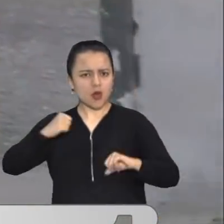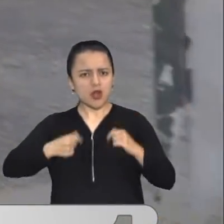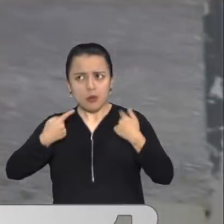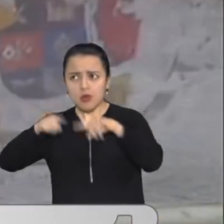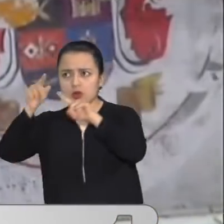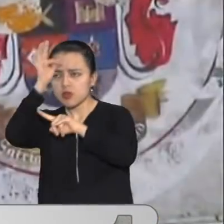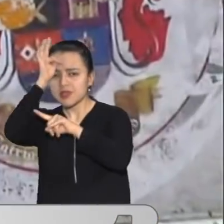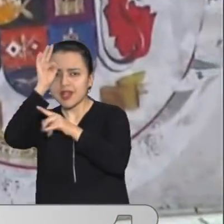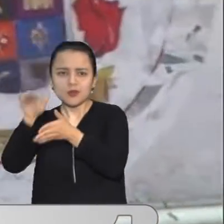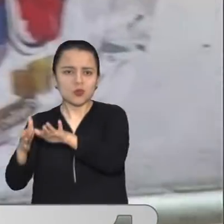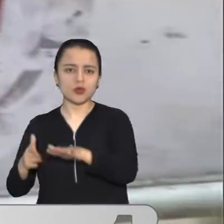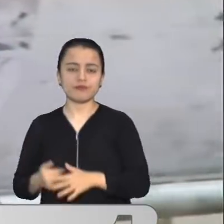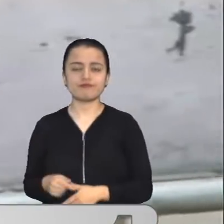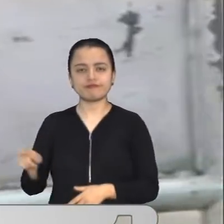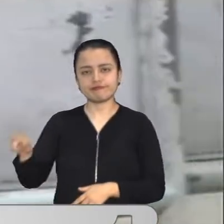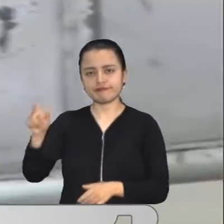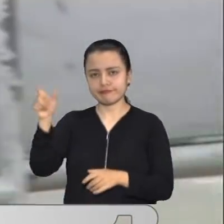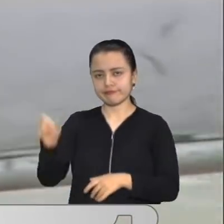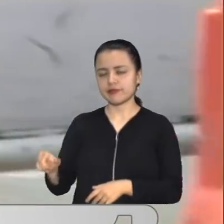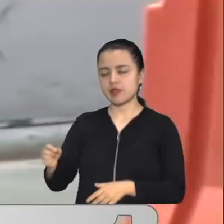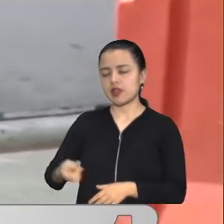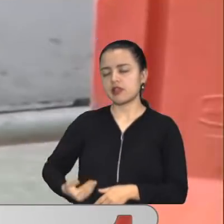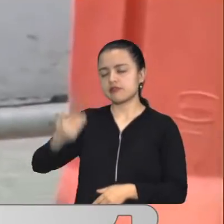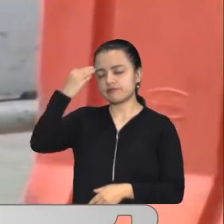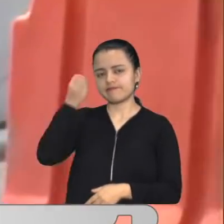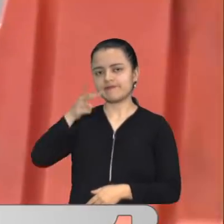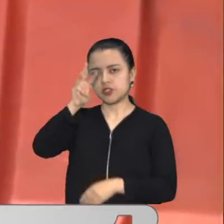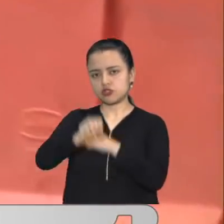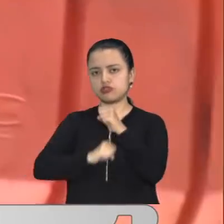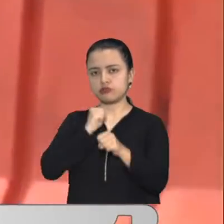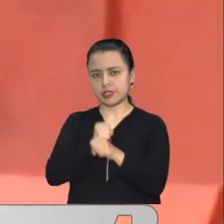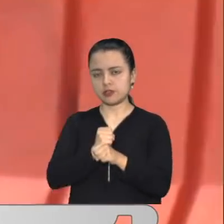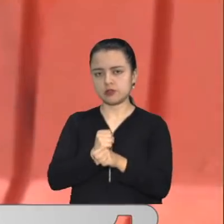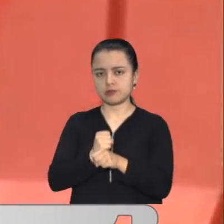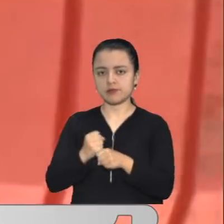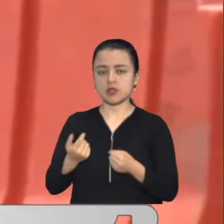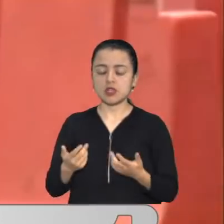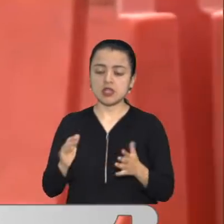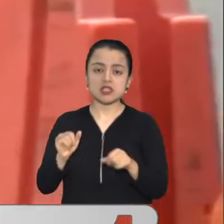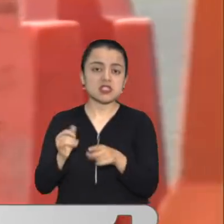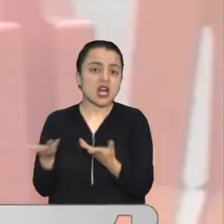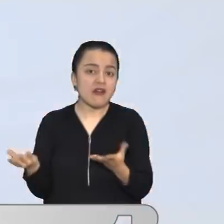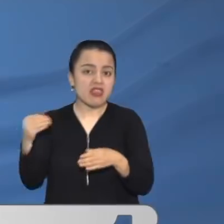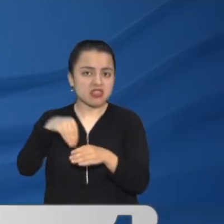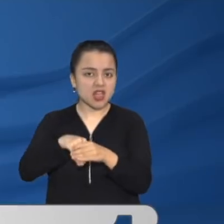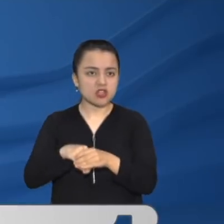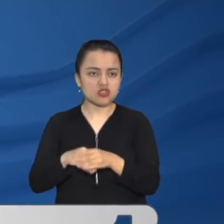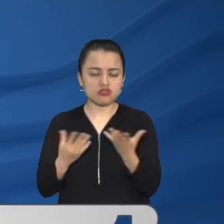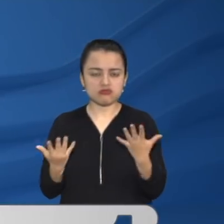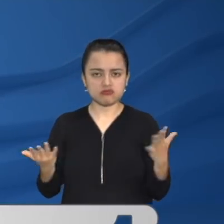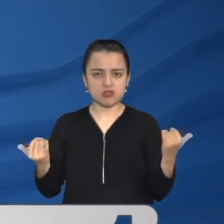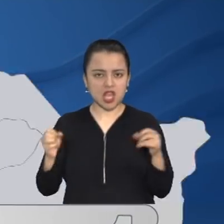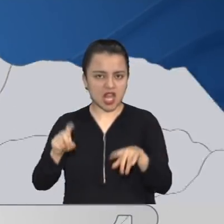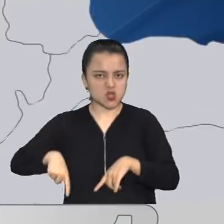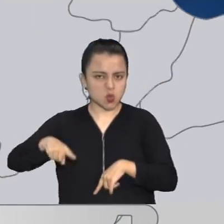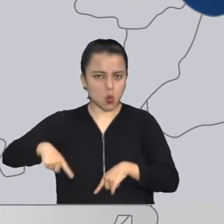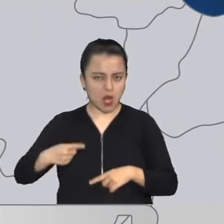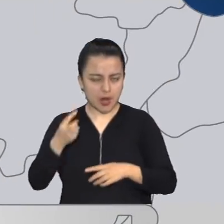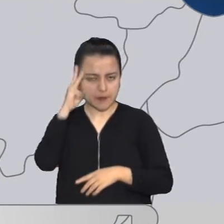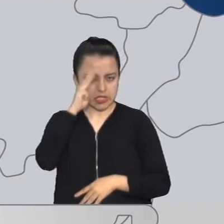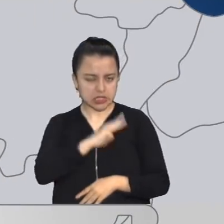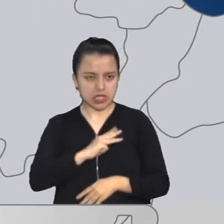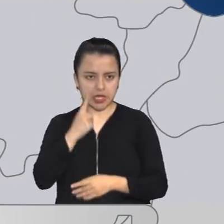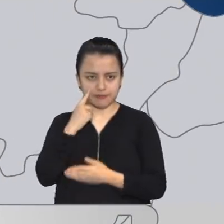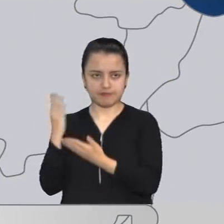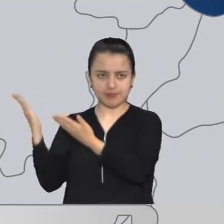El soldado de tan solo 18 años recibió un impacto de bala de fusil justo cuando se encontraba dentro de un batallón militar del municipio